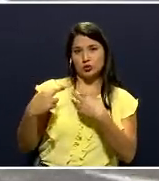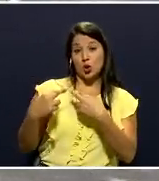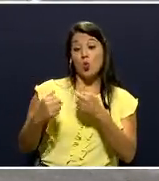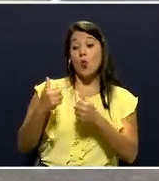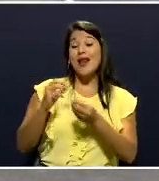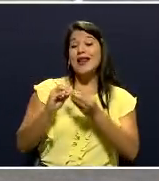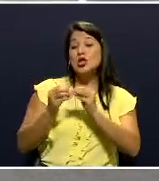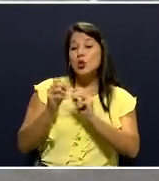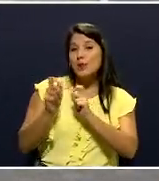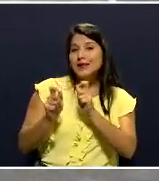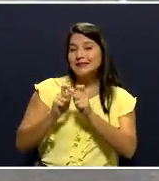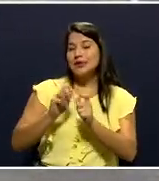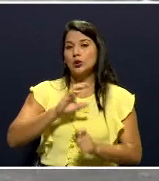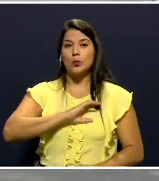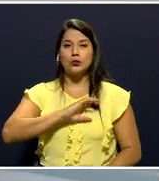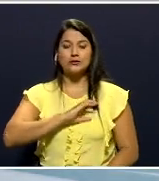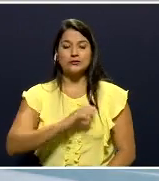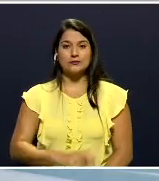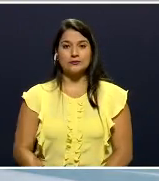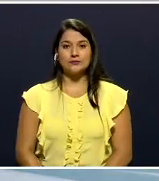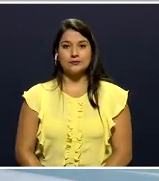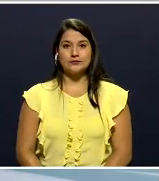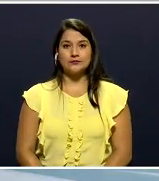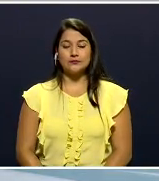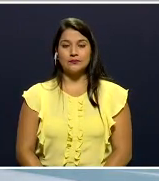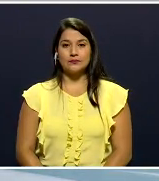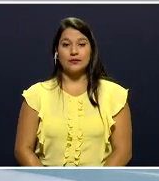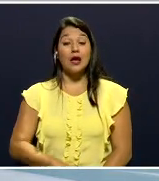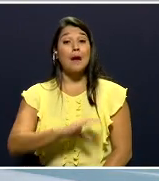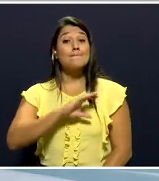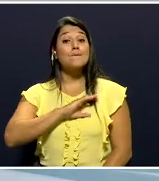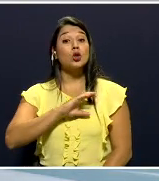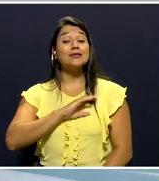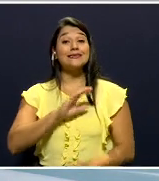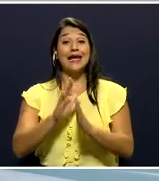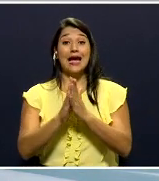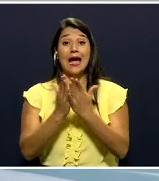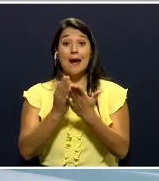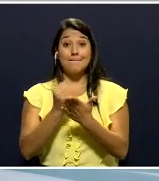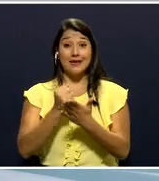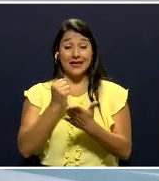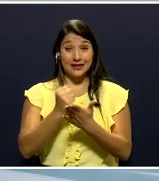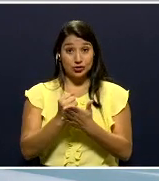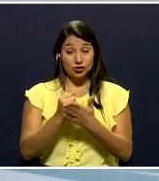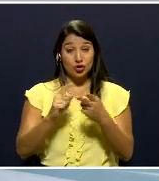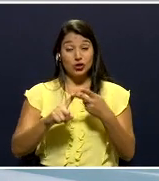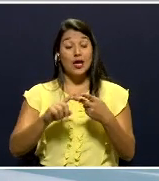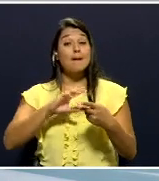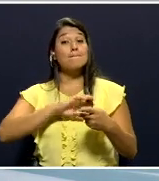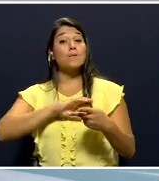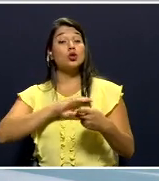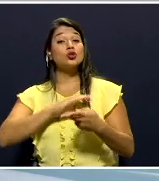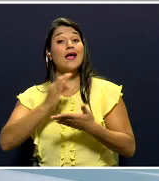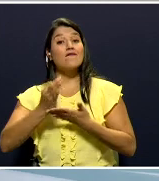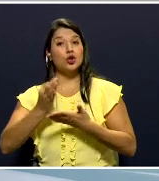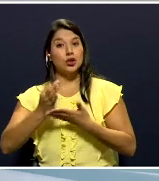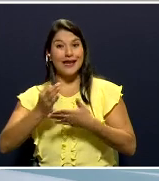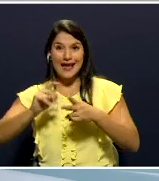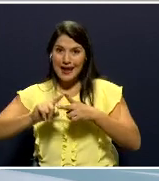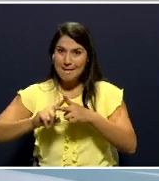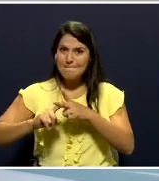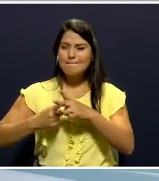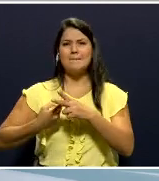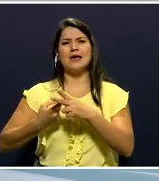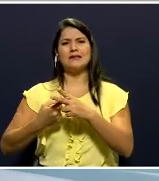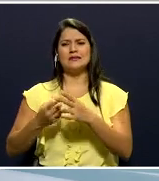número exacto de oficiales. La Policía de Migración y la Policía de Fronteras comienzan a reforzar